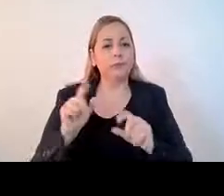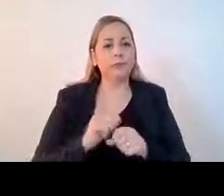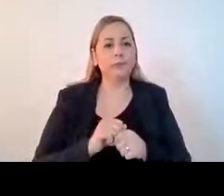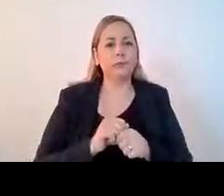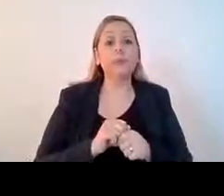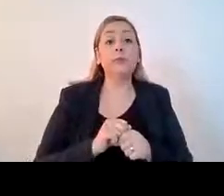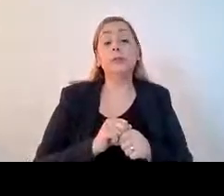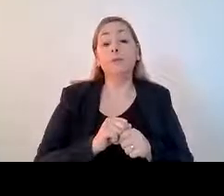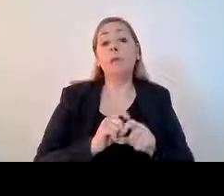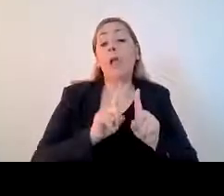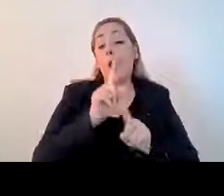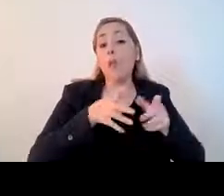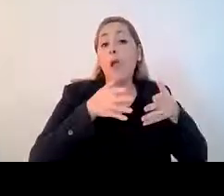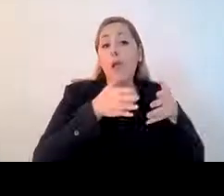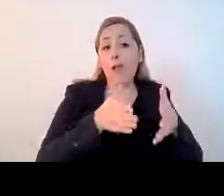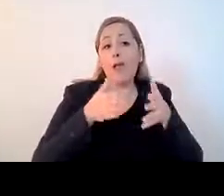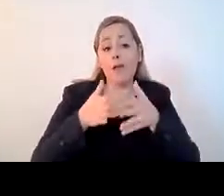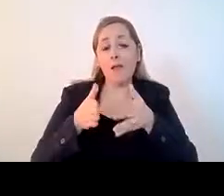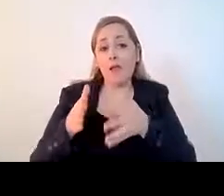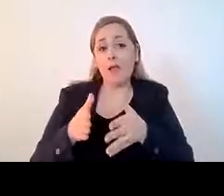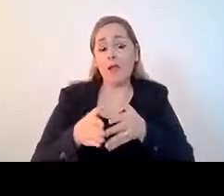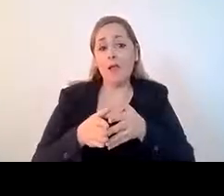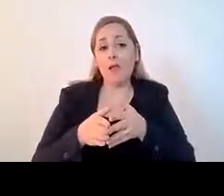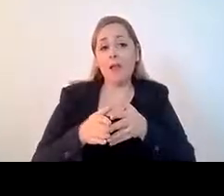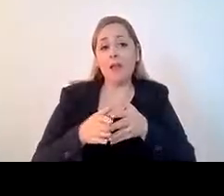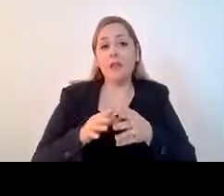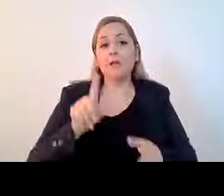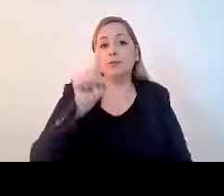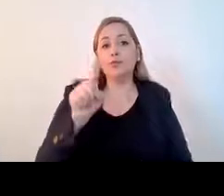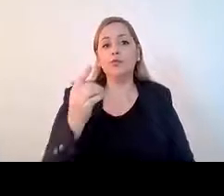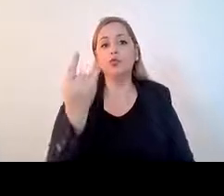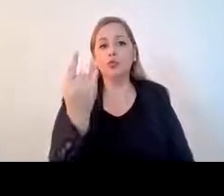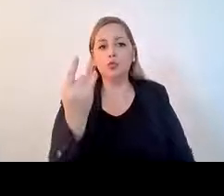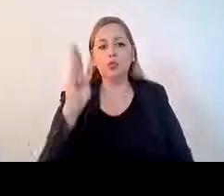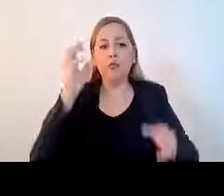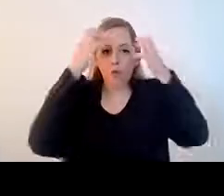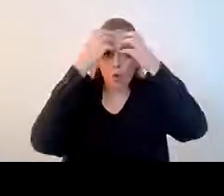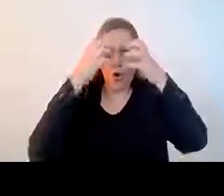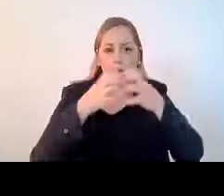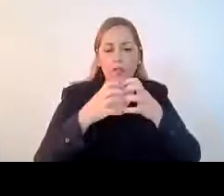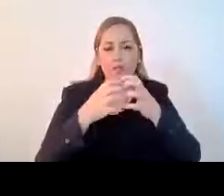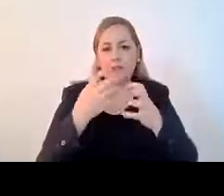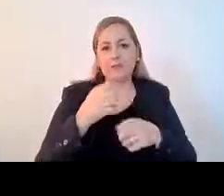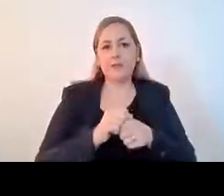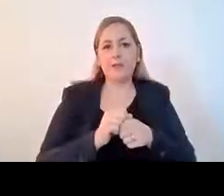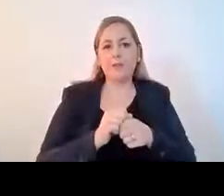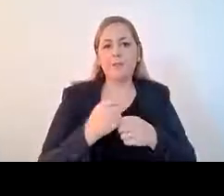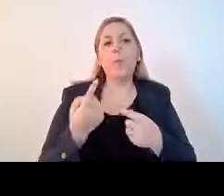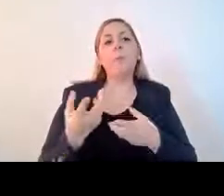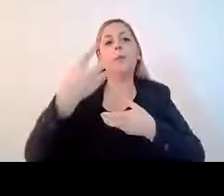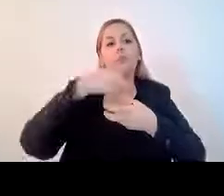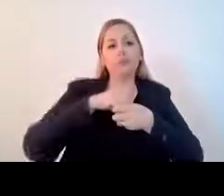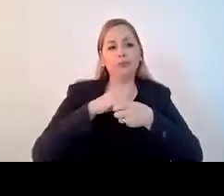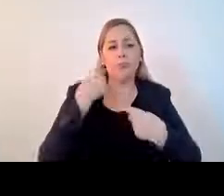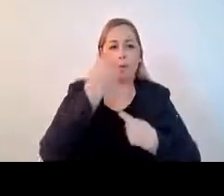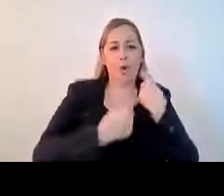Hay ciertas áreas, especialmente a nivel de la subcorteza y frontoestrial, que estarían implicadas en la alteración fisiológica. En niños